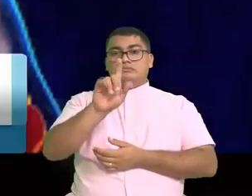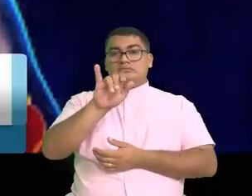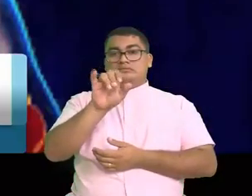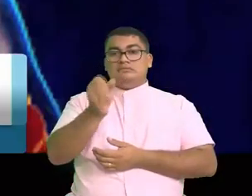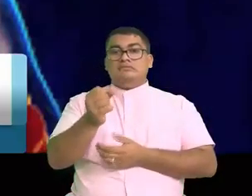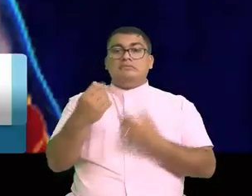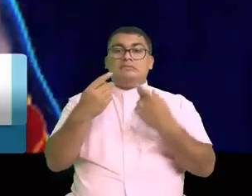es decir,